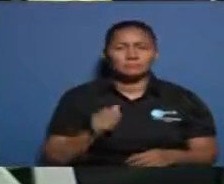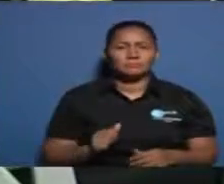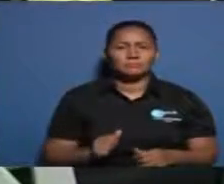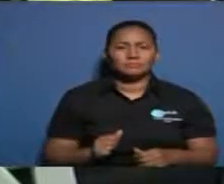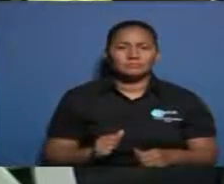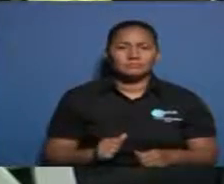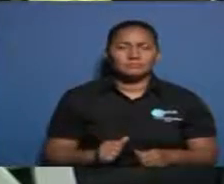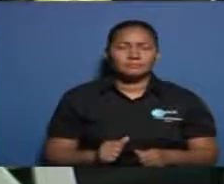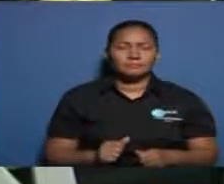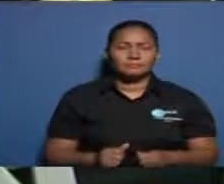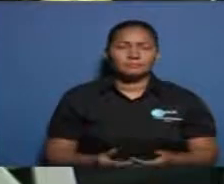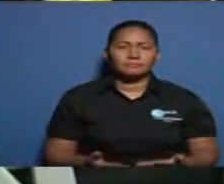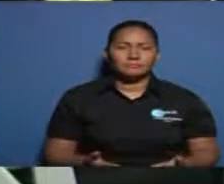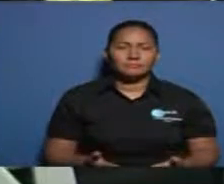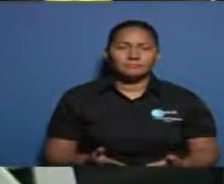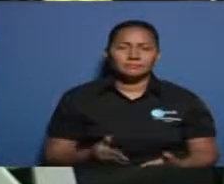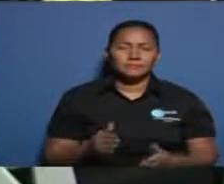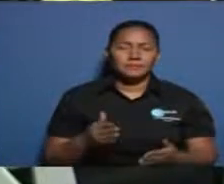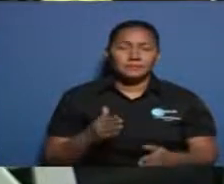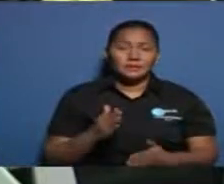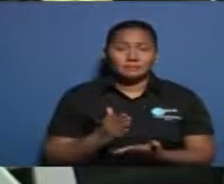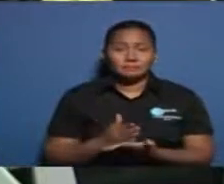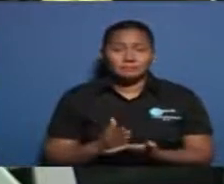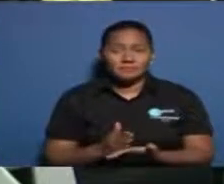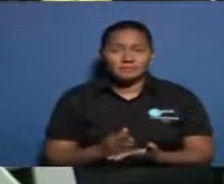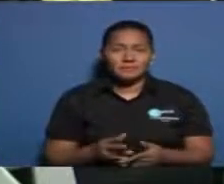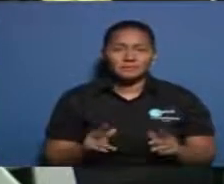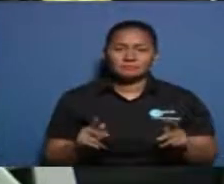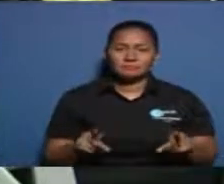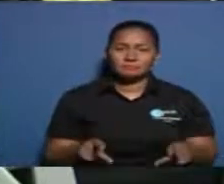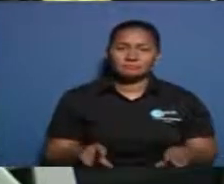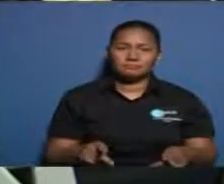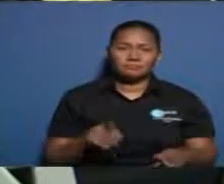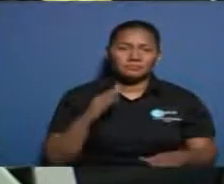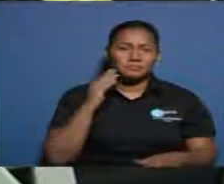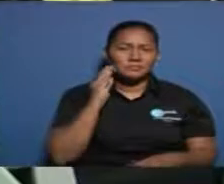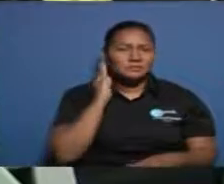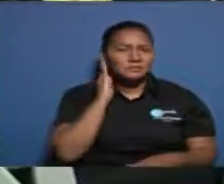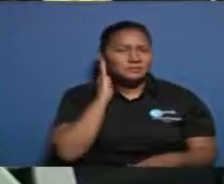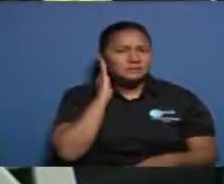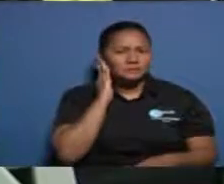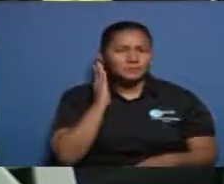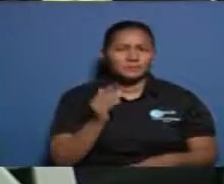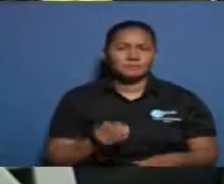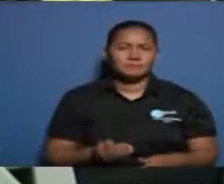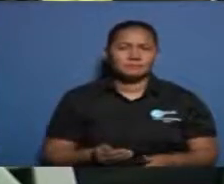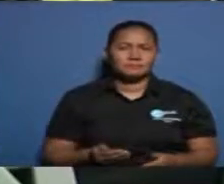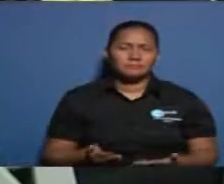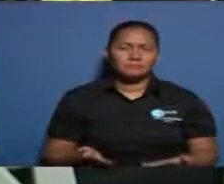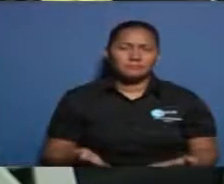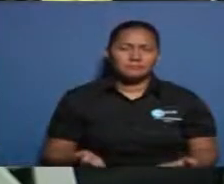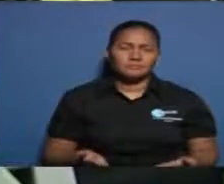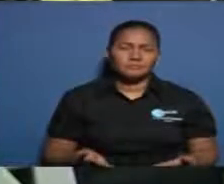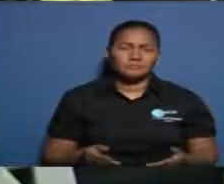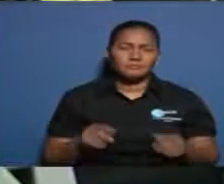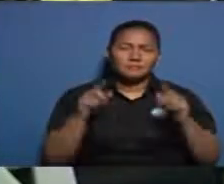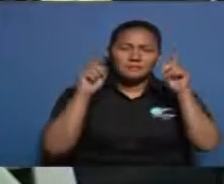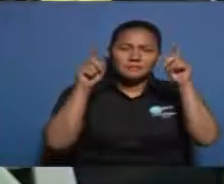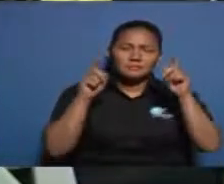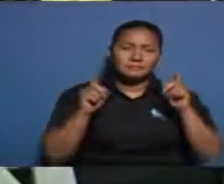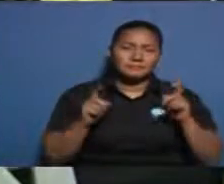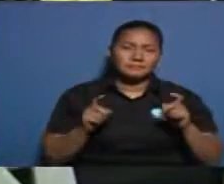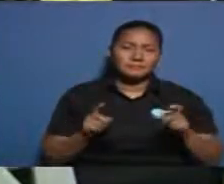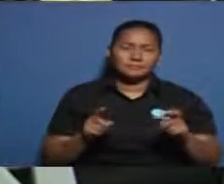que a pesar de que la mujer es año tras año ha tratado de superarse todavía existen tabúes todavía existen temas que los